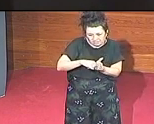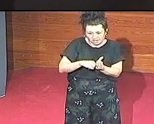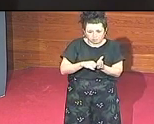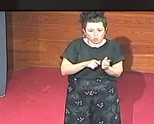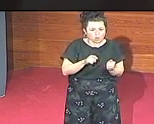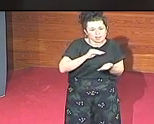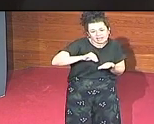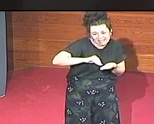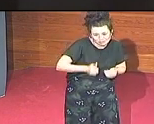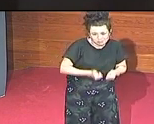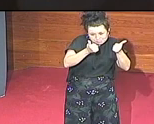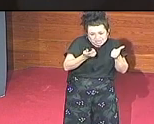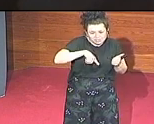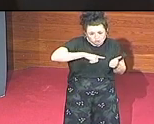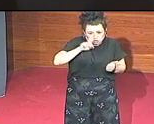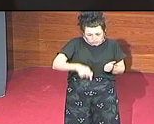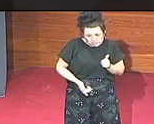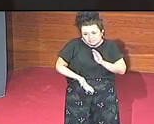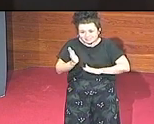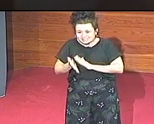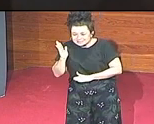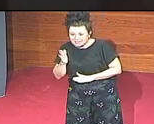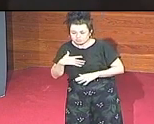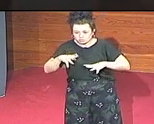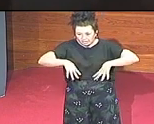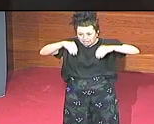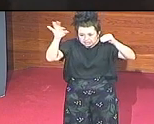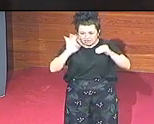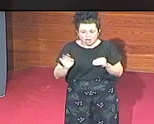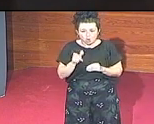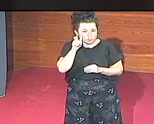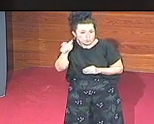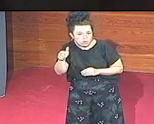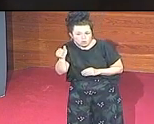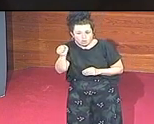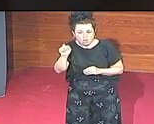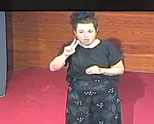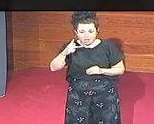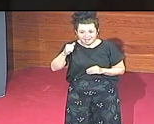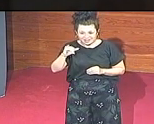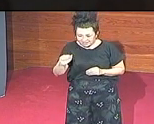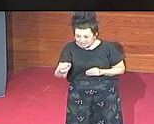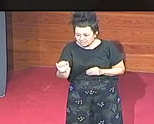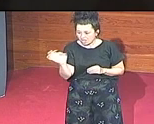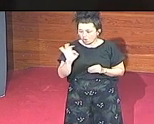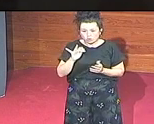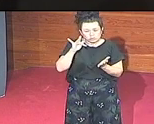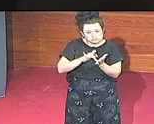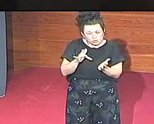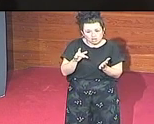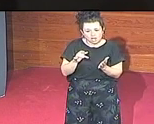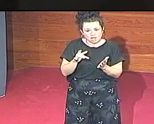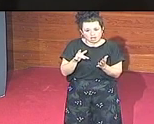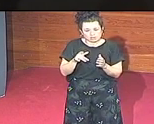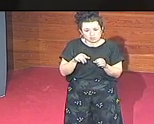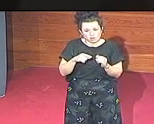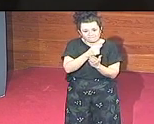vamos a la catedral vamos a arcaya hay que hacer un gráfico de remo y vamos a hablar con un entrenador de bermeo para